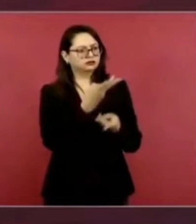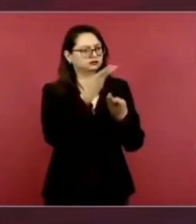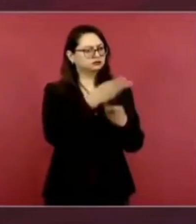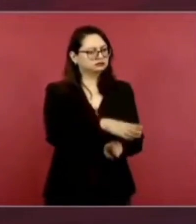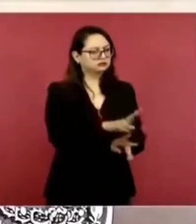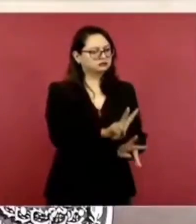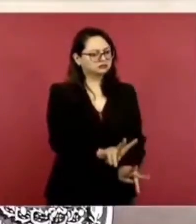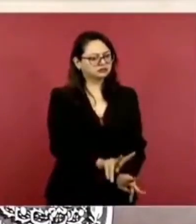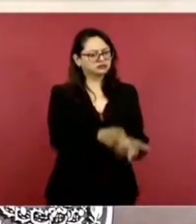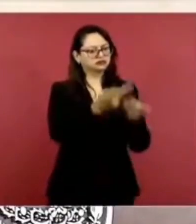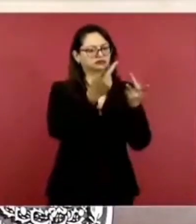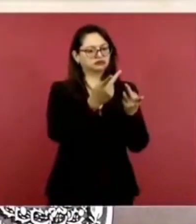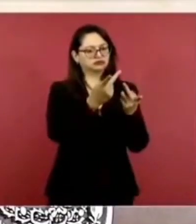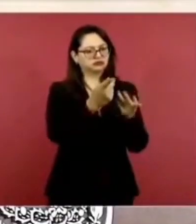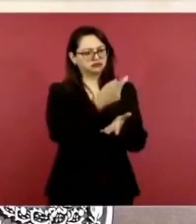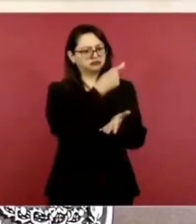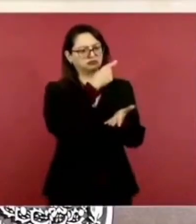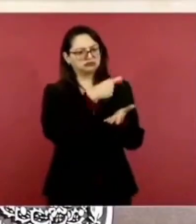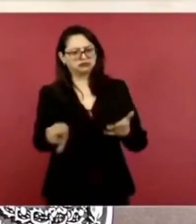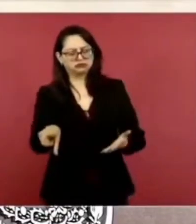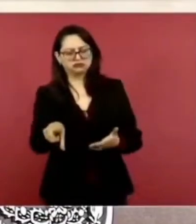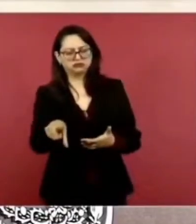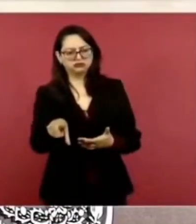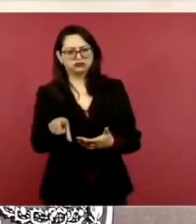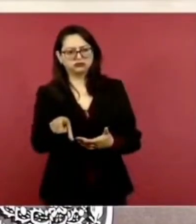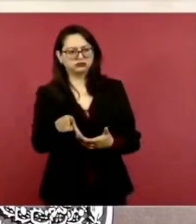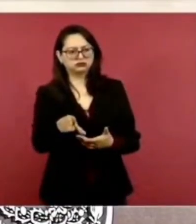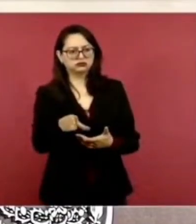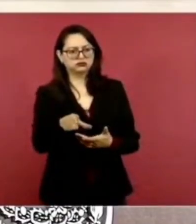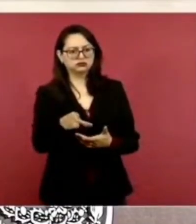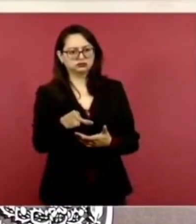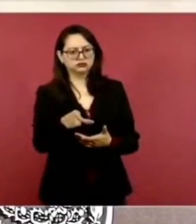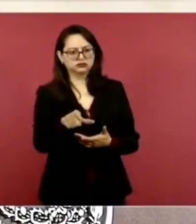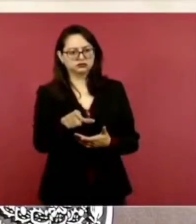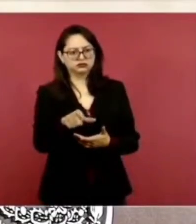Ni se quiebra ni se dobla por su pueblo.